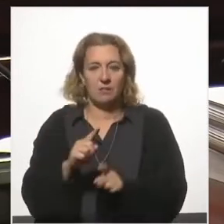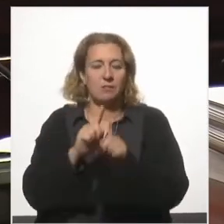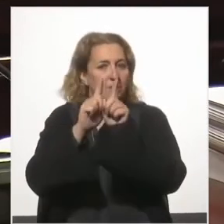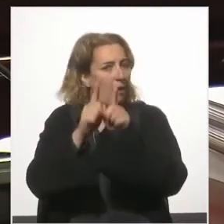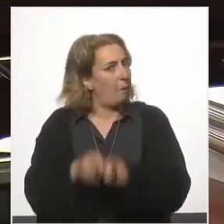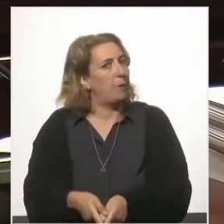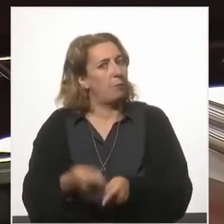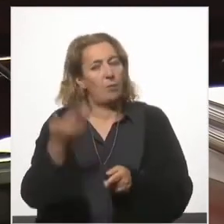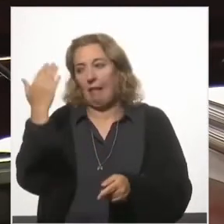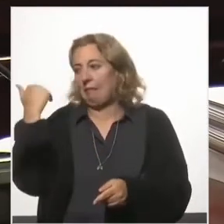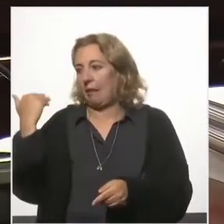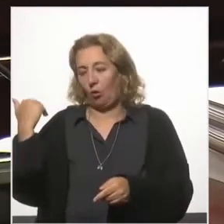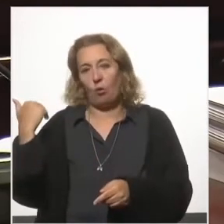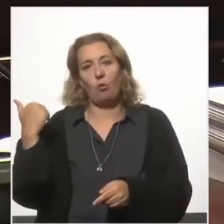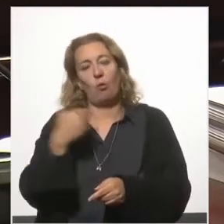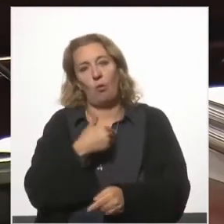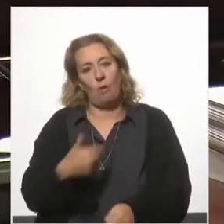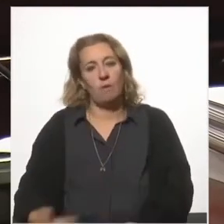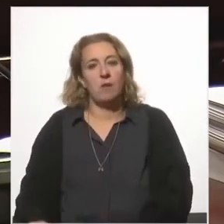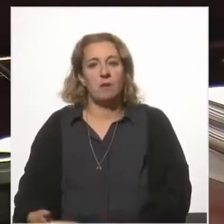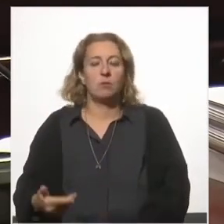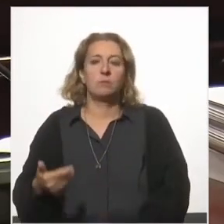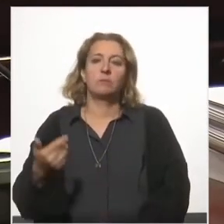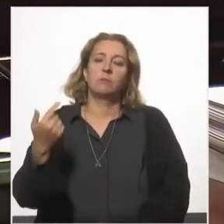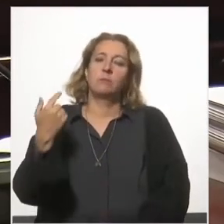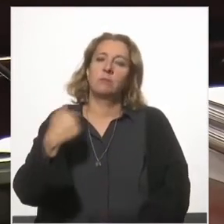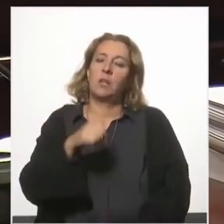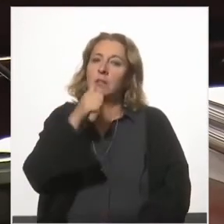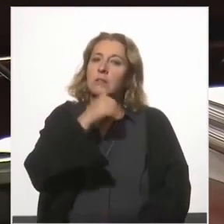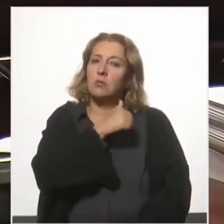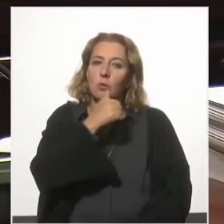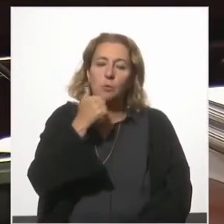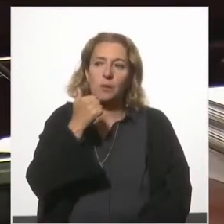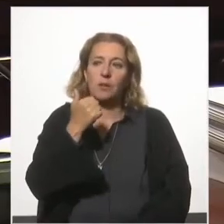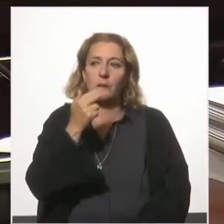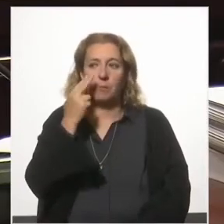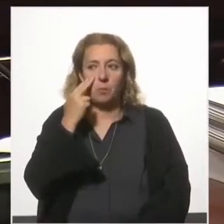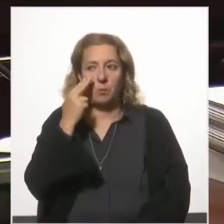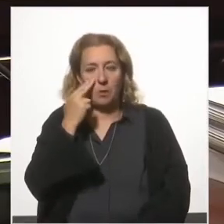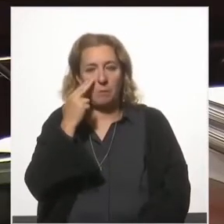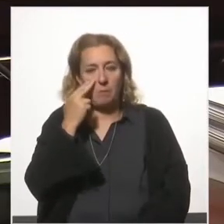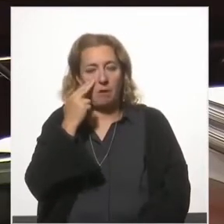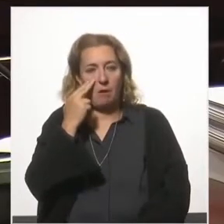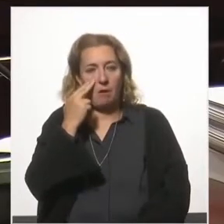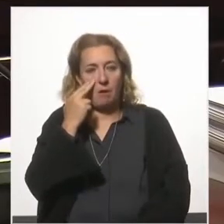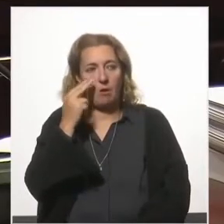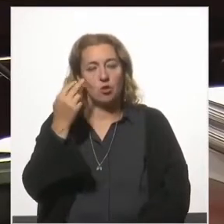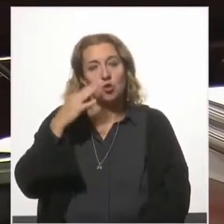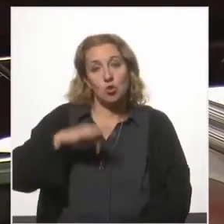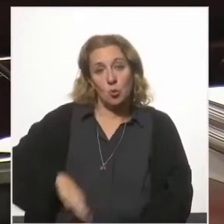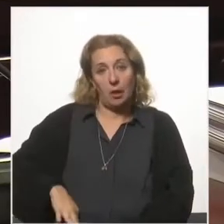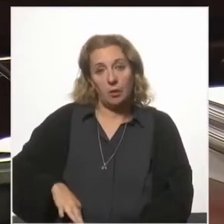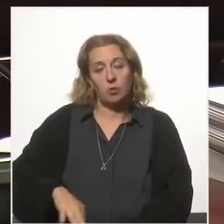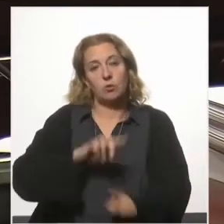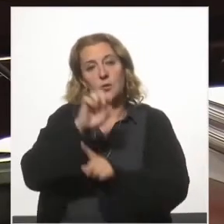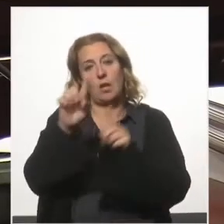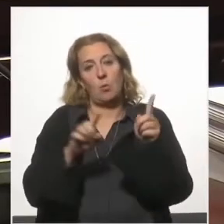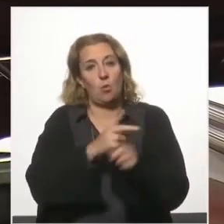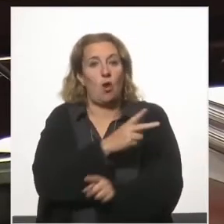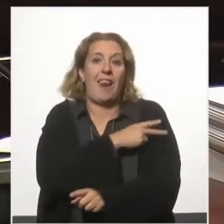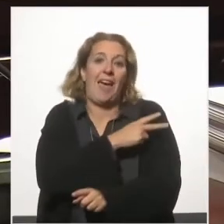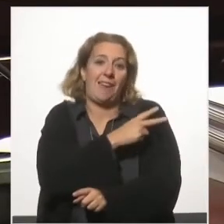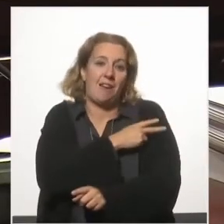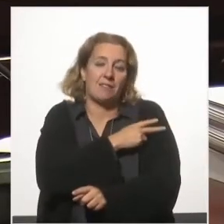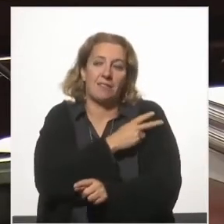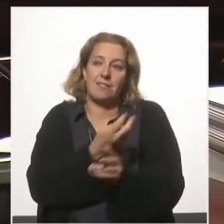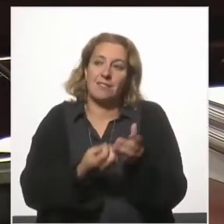gobierno, en el afán de resolver el problema de los sueldos de algunos jerarcas.